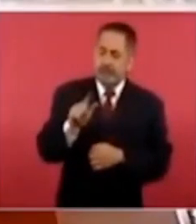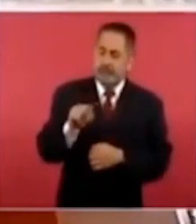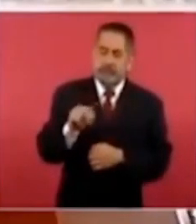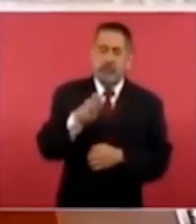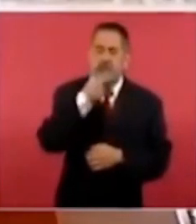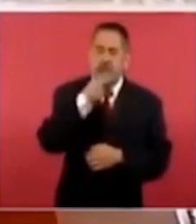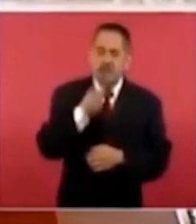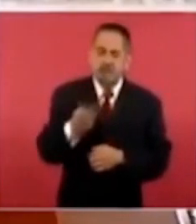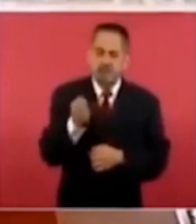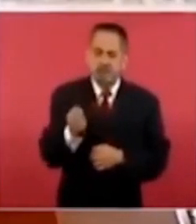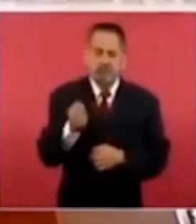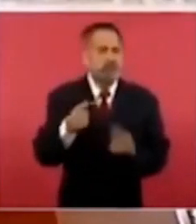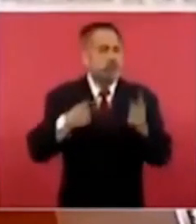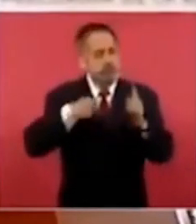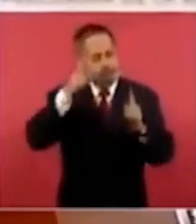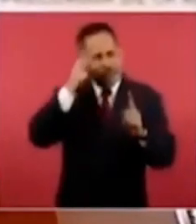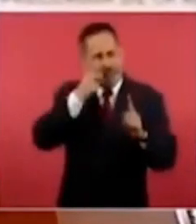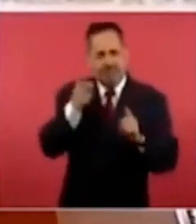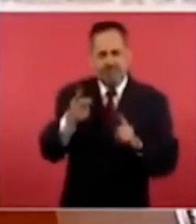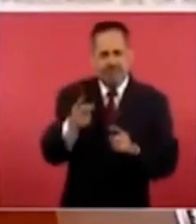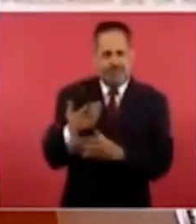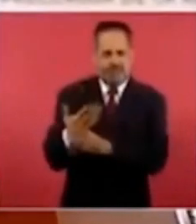dije brazo derecha